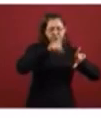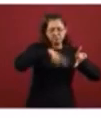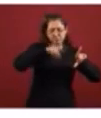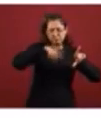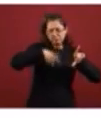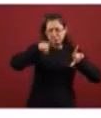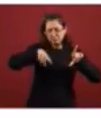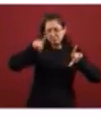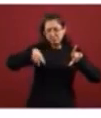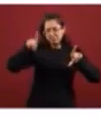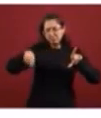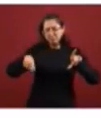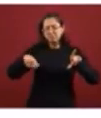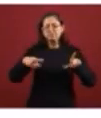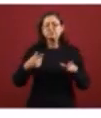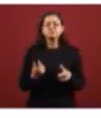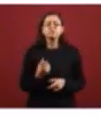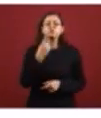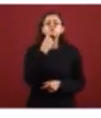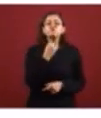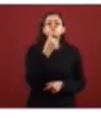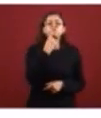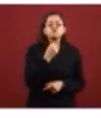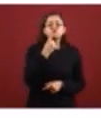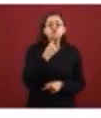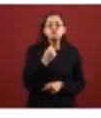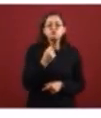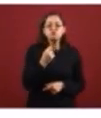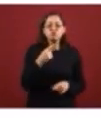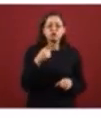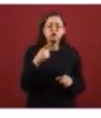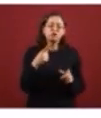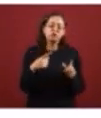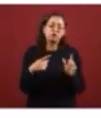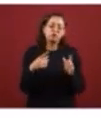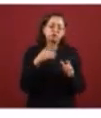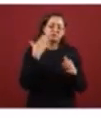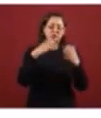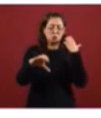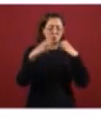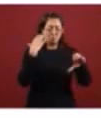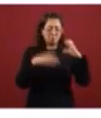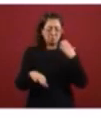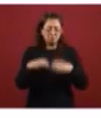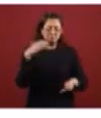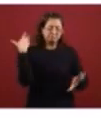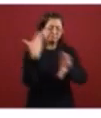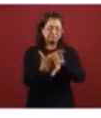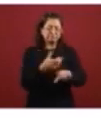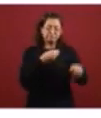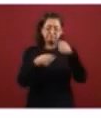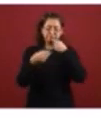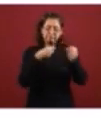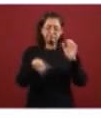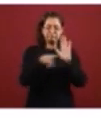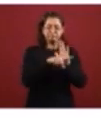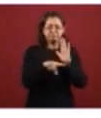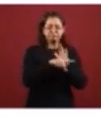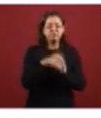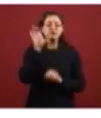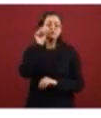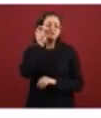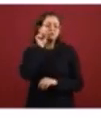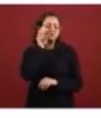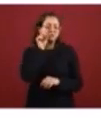bandas las columnas rojas refieren los comentarios negativos hacia la prensa los naranjas los